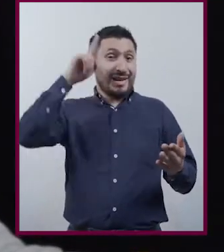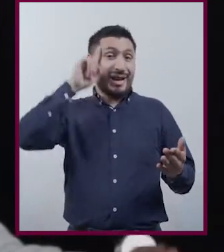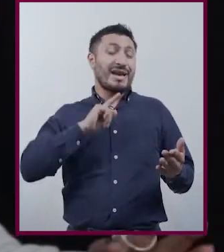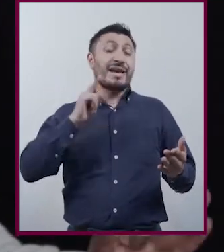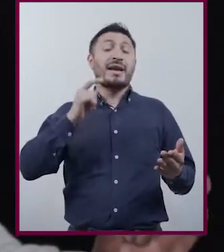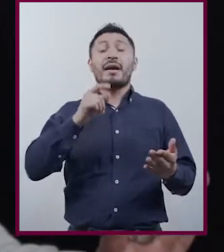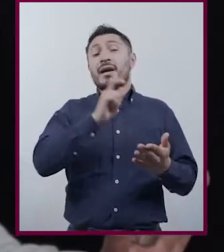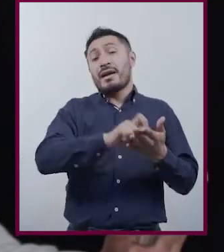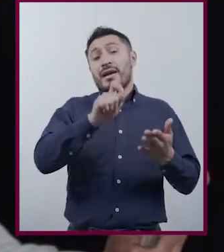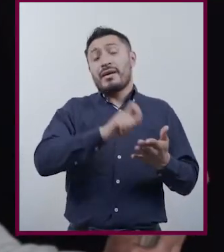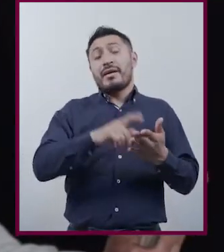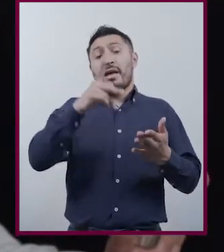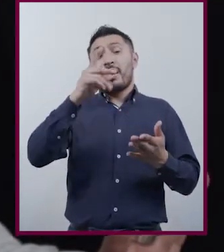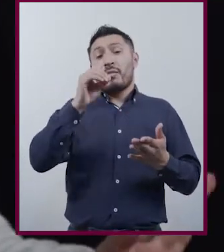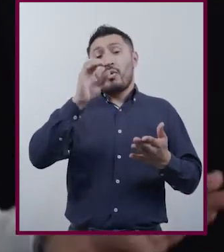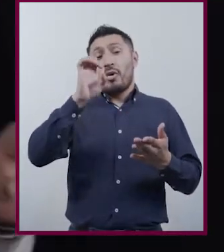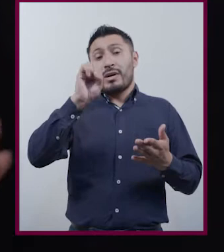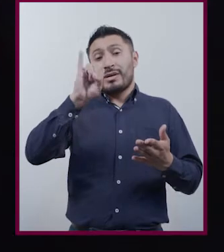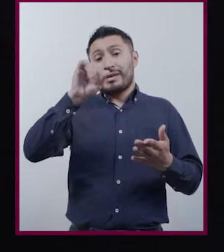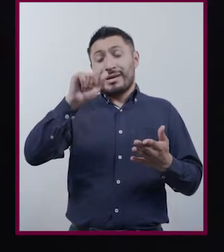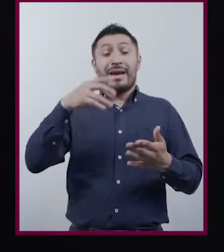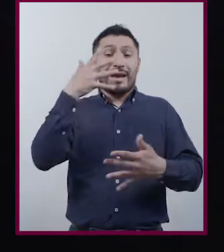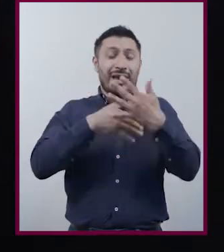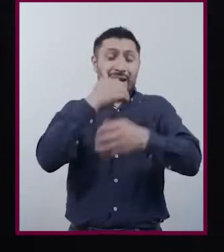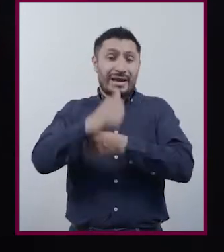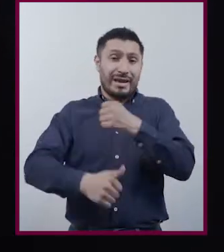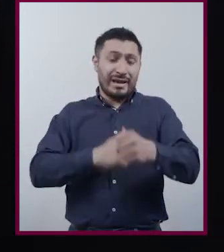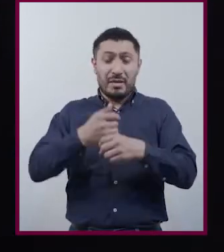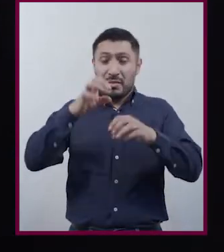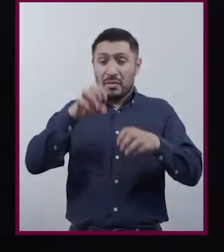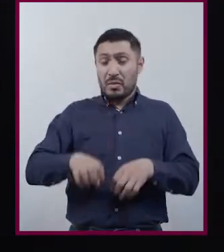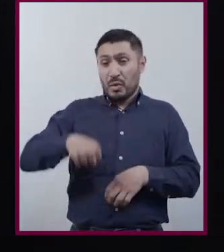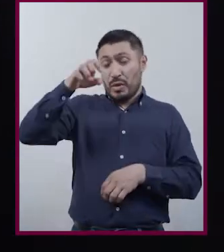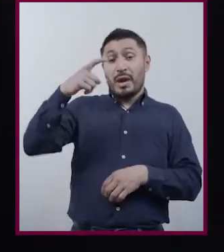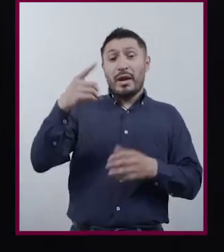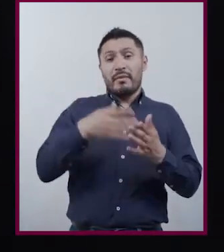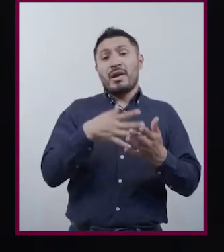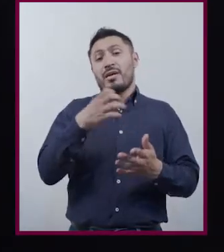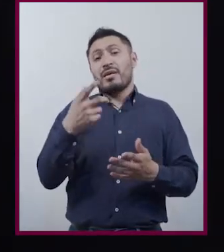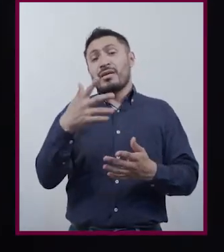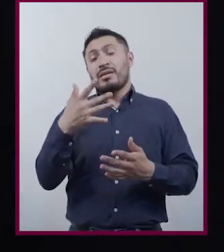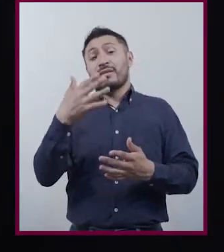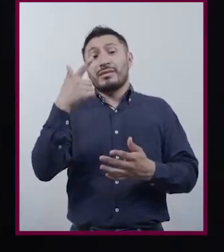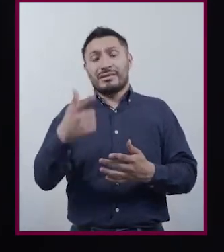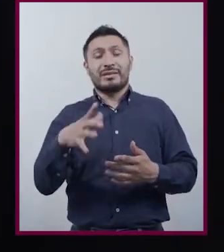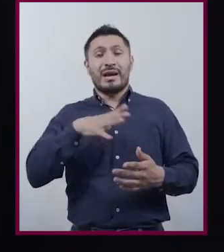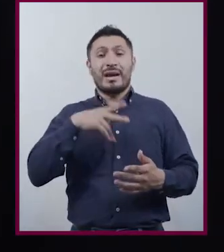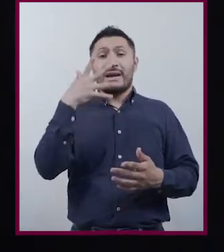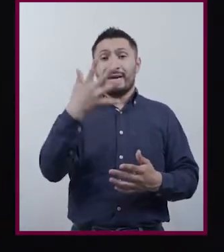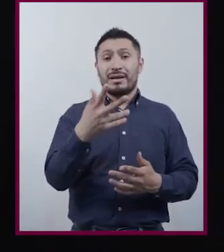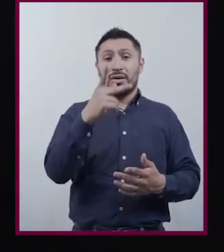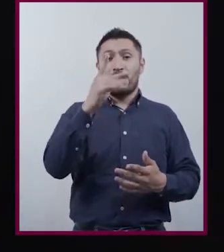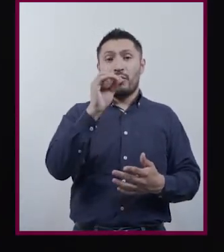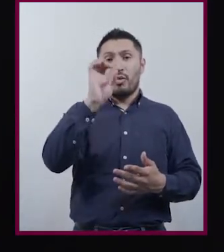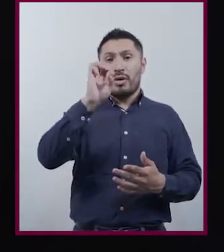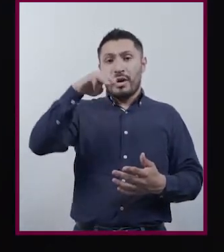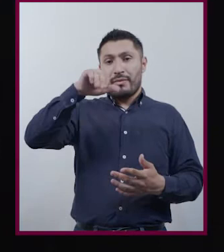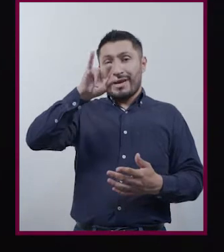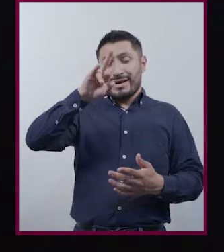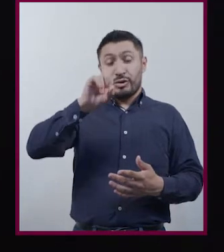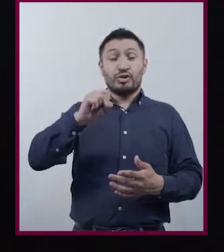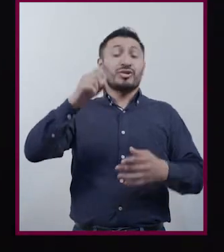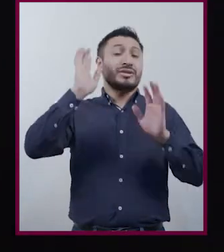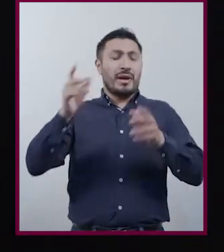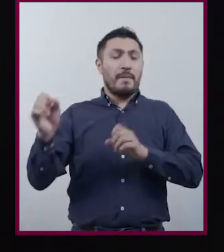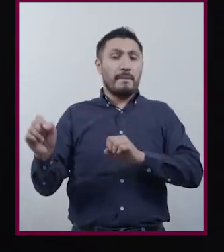poesía, ya desde los 15 años, y que para 1957 tenía publicados 5 poemarios. El influjo de